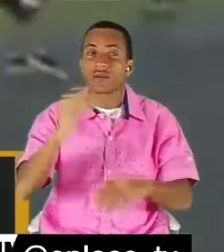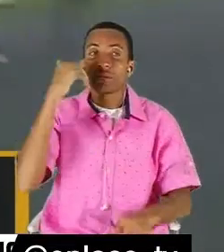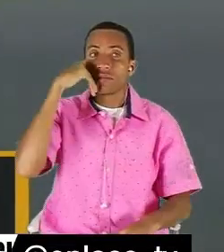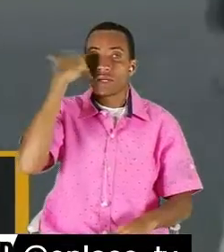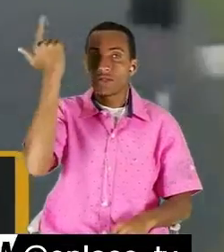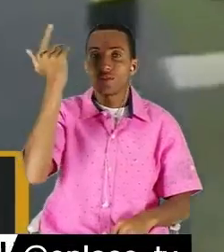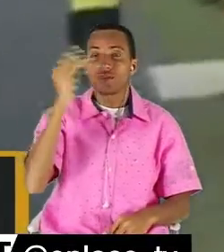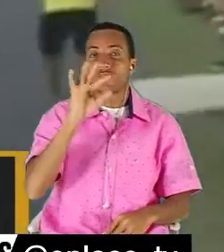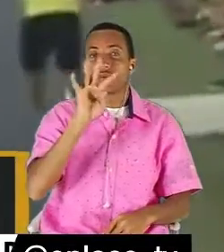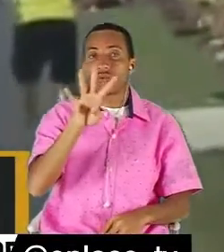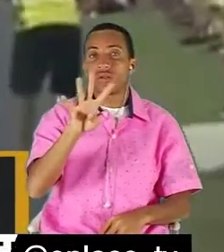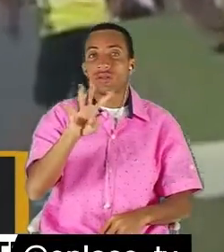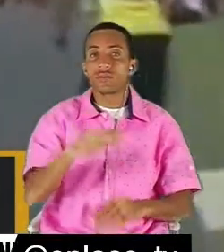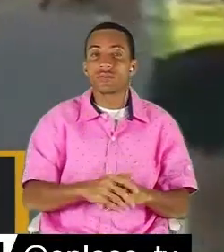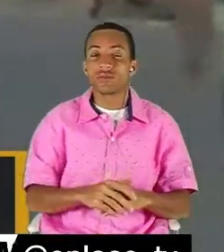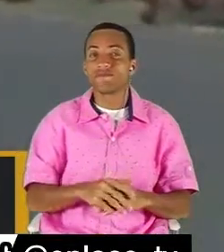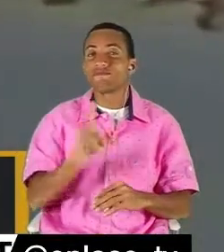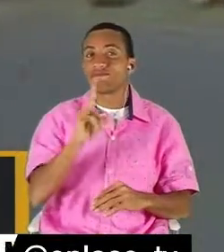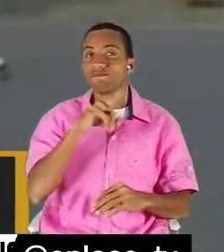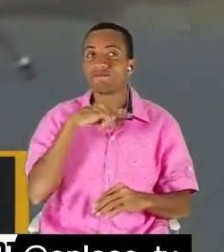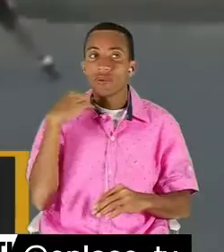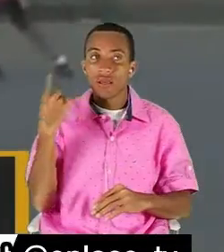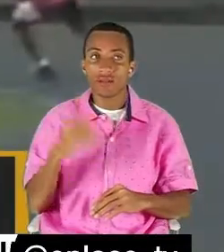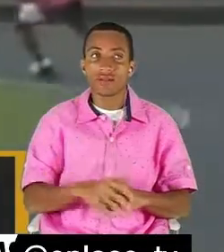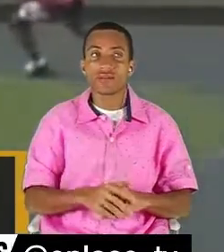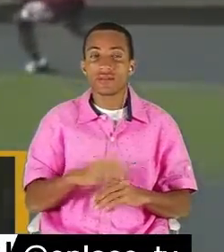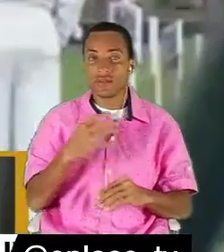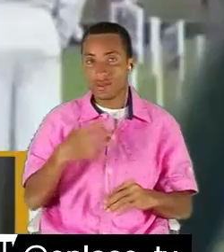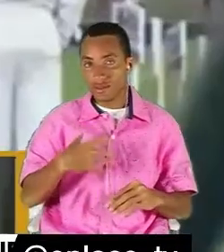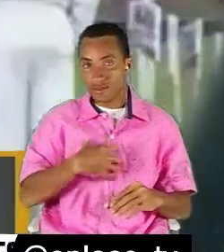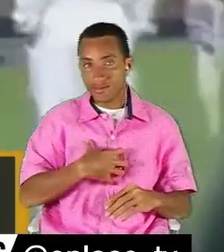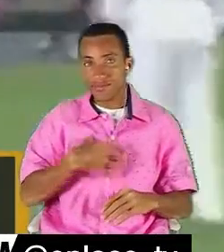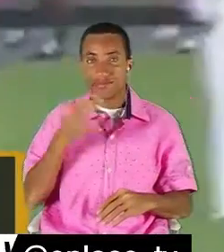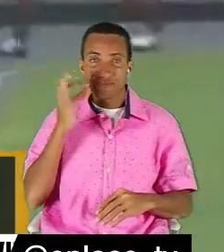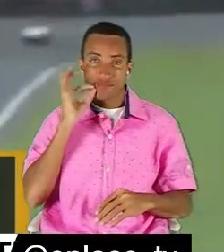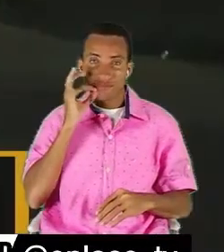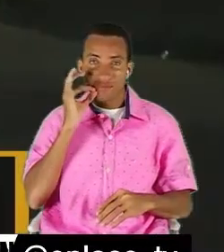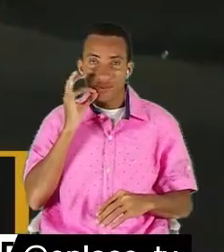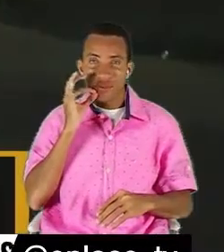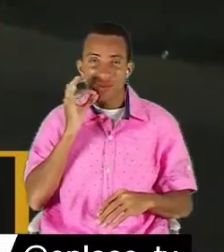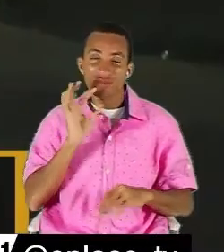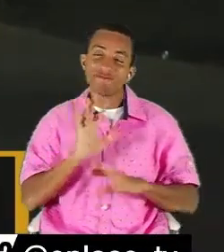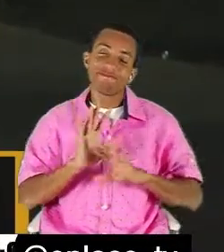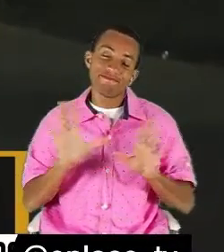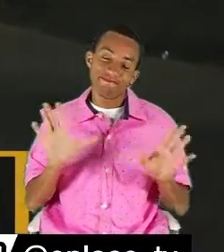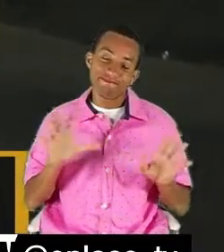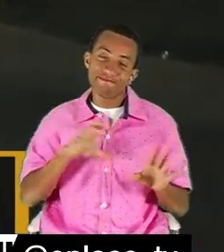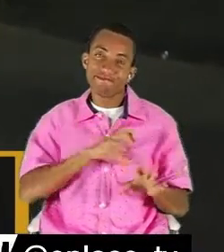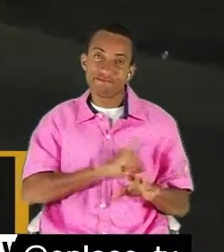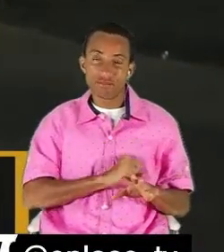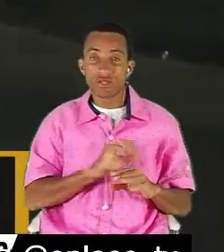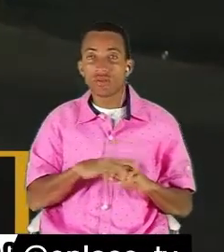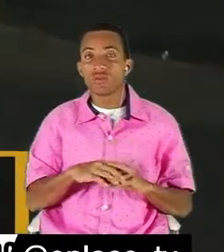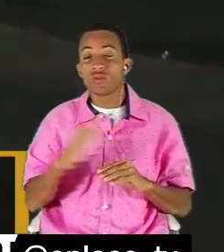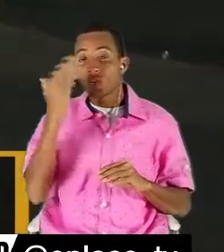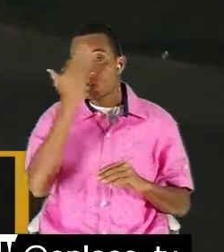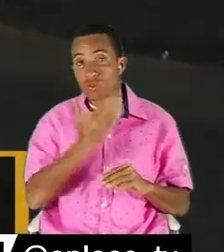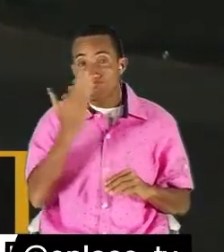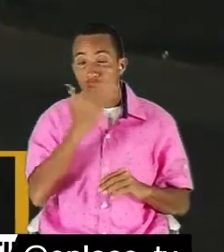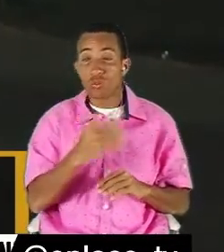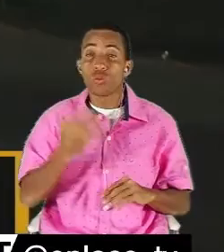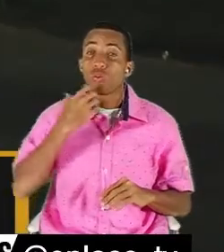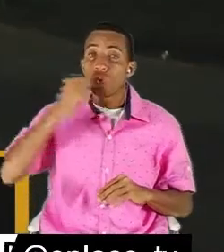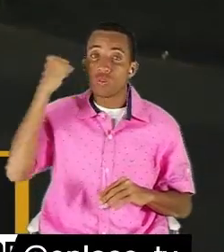cuarto. Esa medalla la perdimos, que fue la de bronce con él. Pero eso es una prueba muy exigente